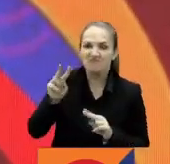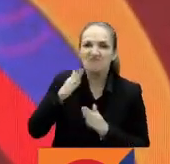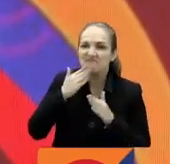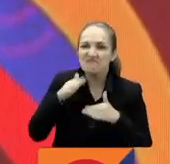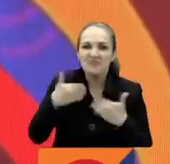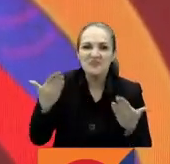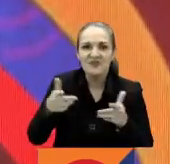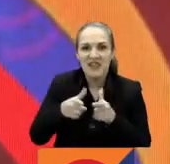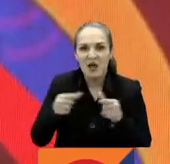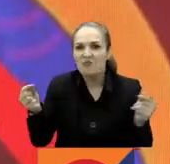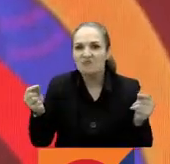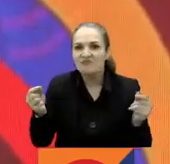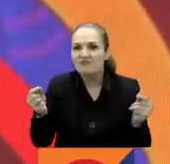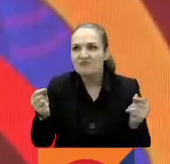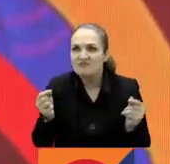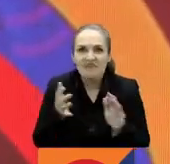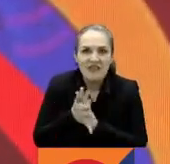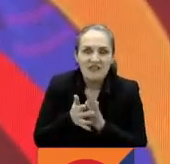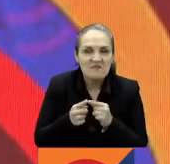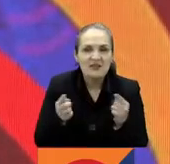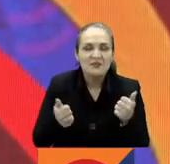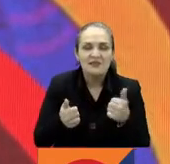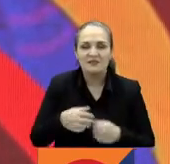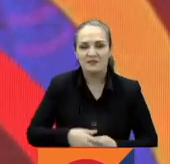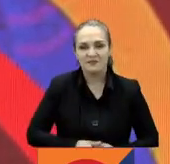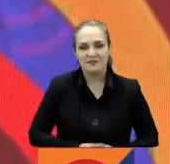encuentra y de qué nos va a hablar?